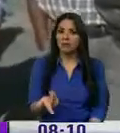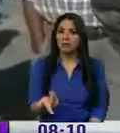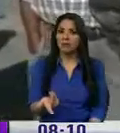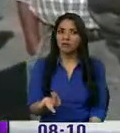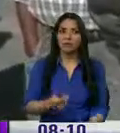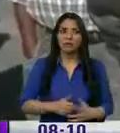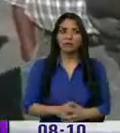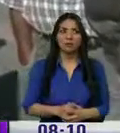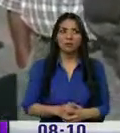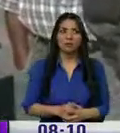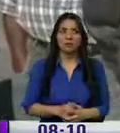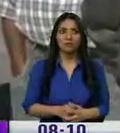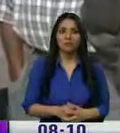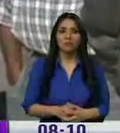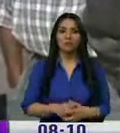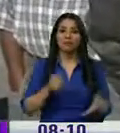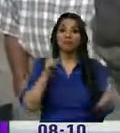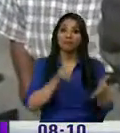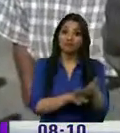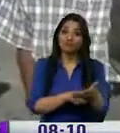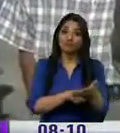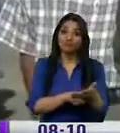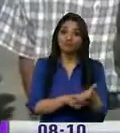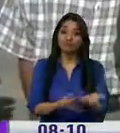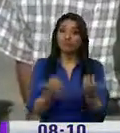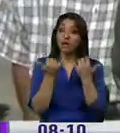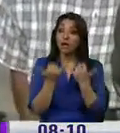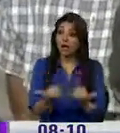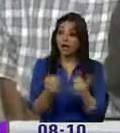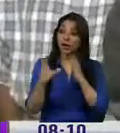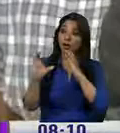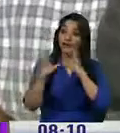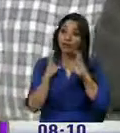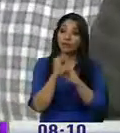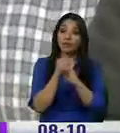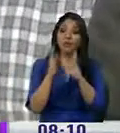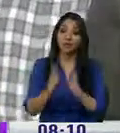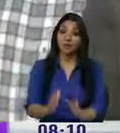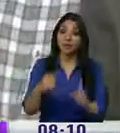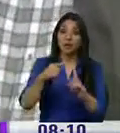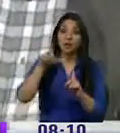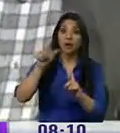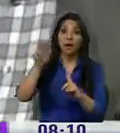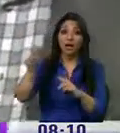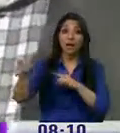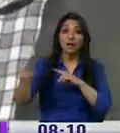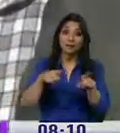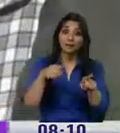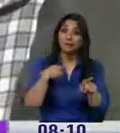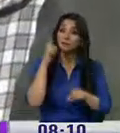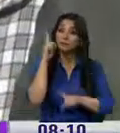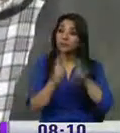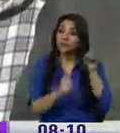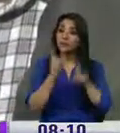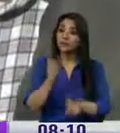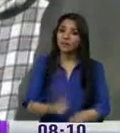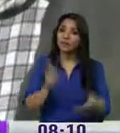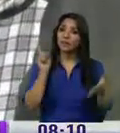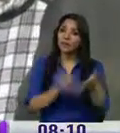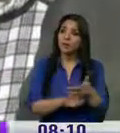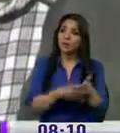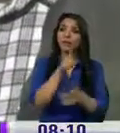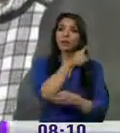dice que tiene que tendrás hoy que me conversé con el ingeniero lara que es el jefe del que tiene que timbrara